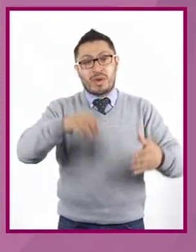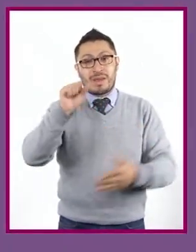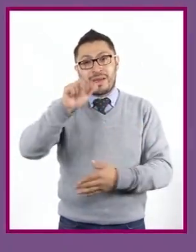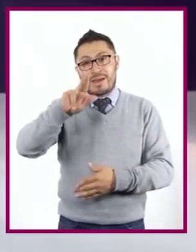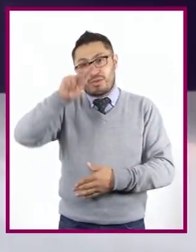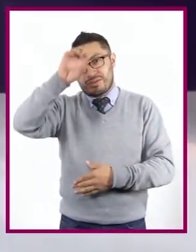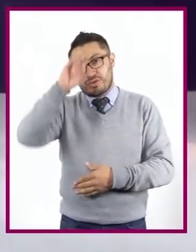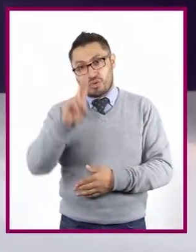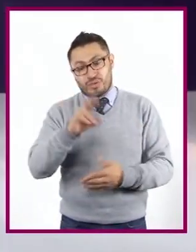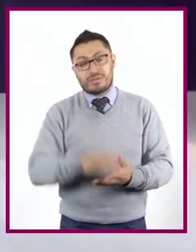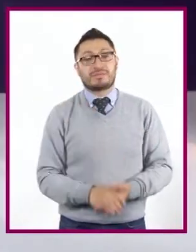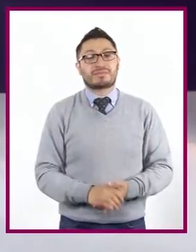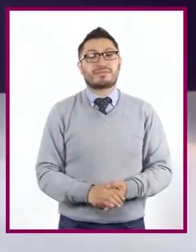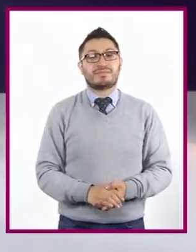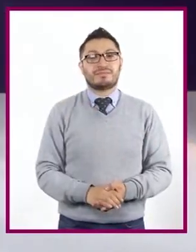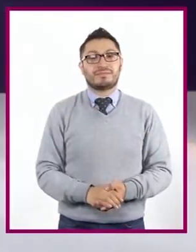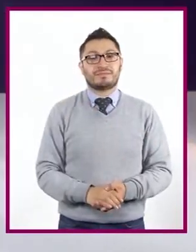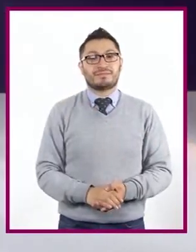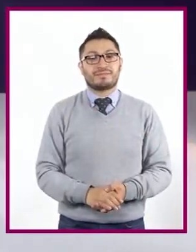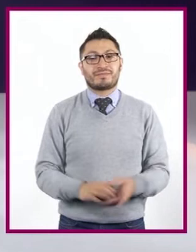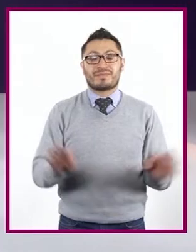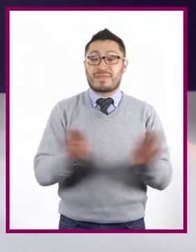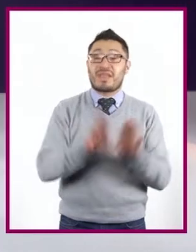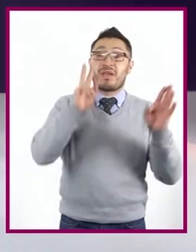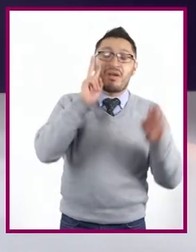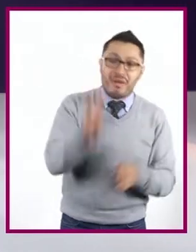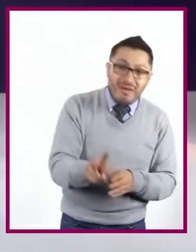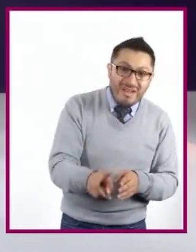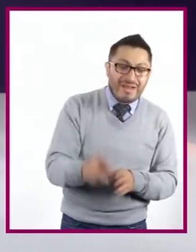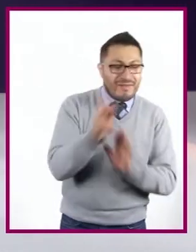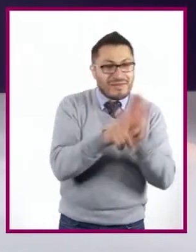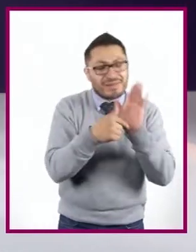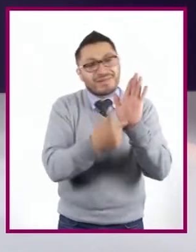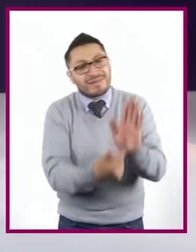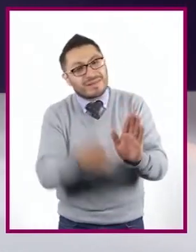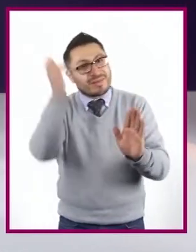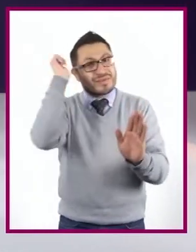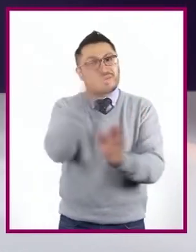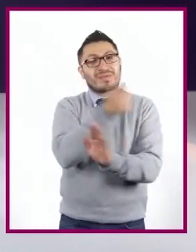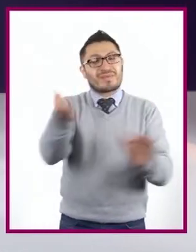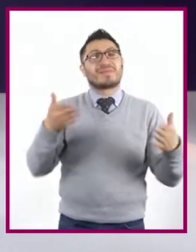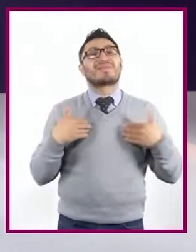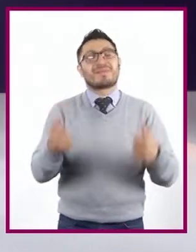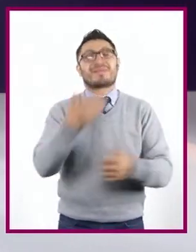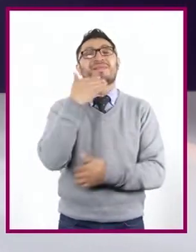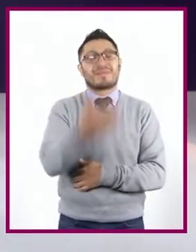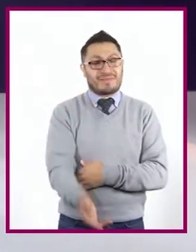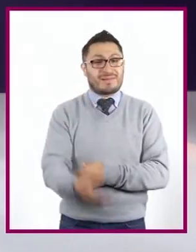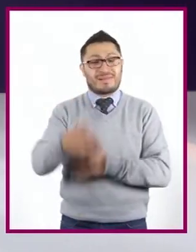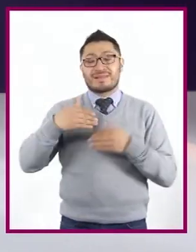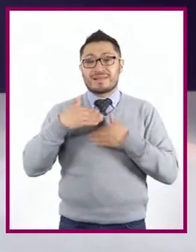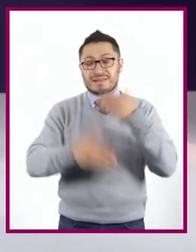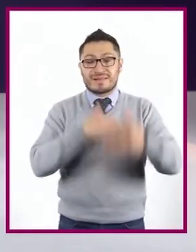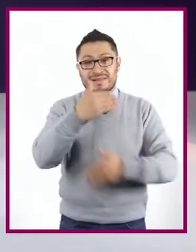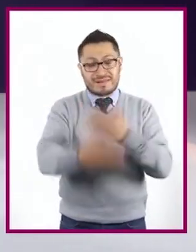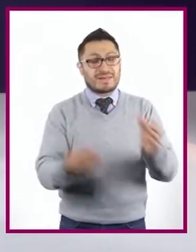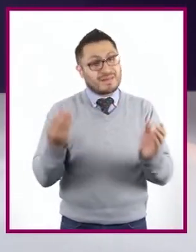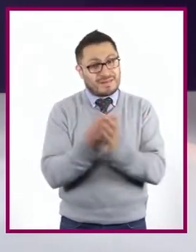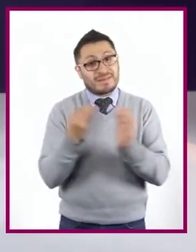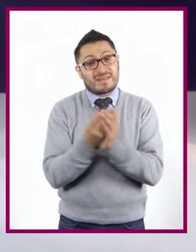Autor. ¿Qué tal? ¿Cómo les fue con el video? Espero que muy bien. Para seguir avanzando en nuestra